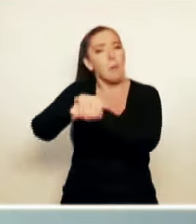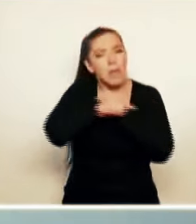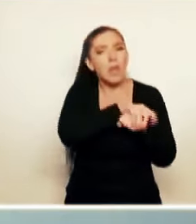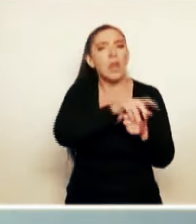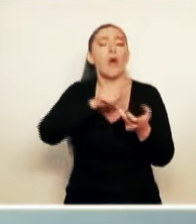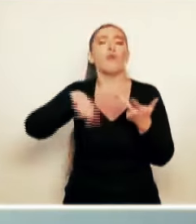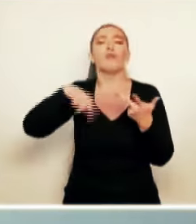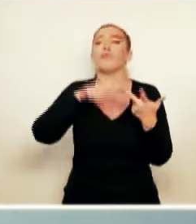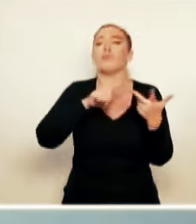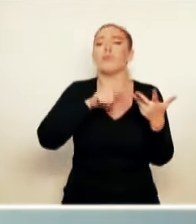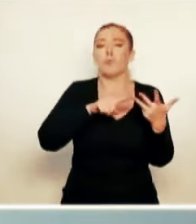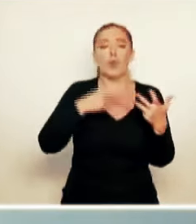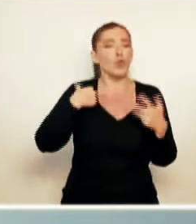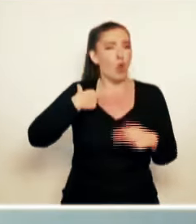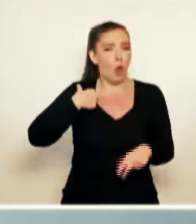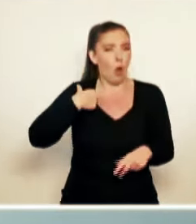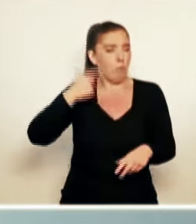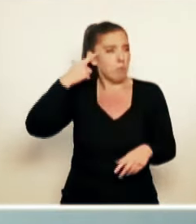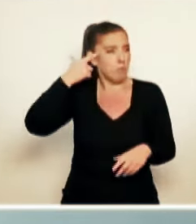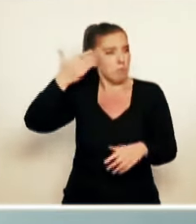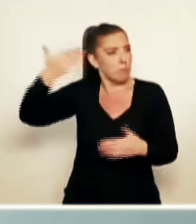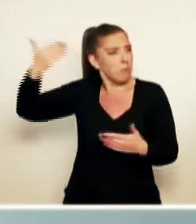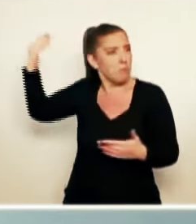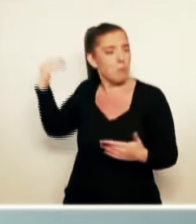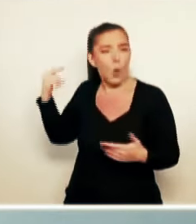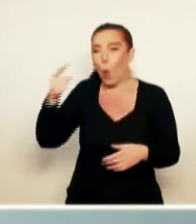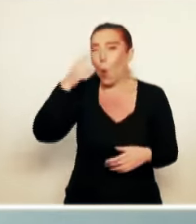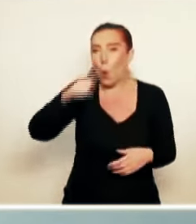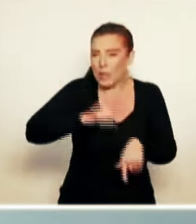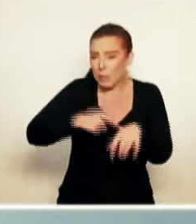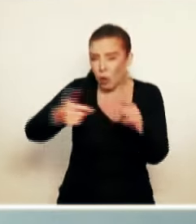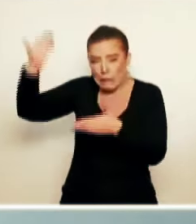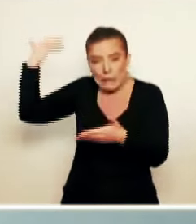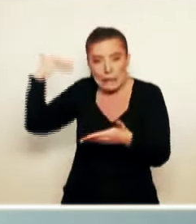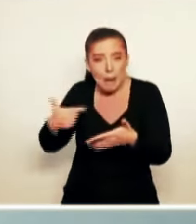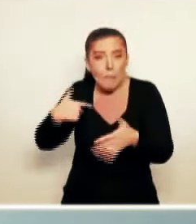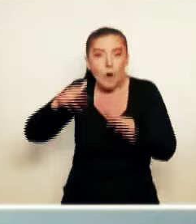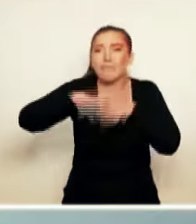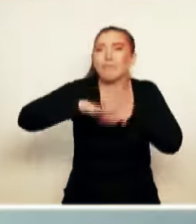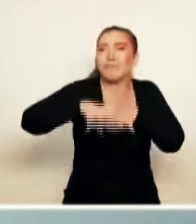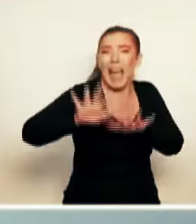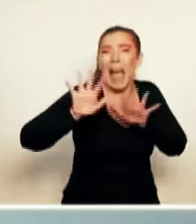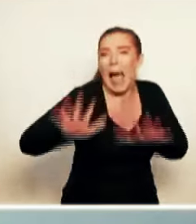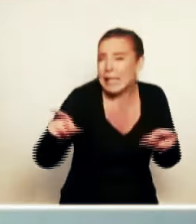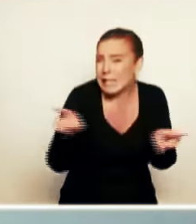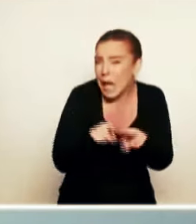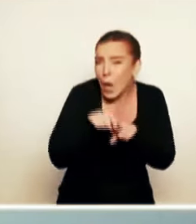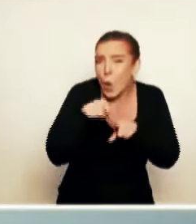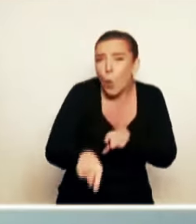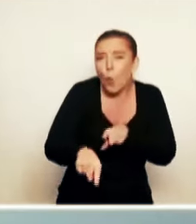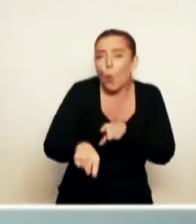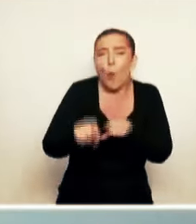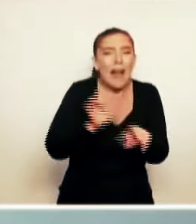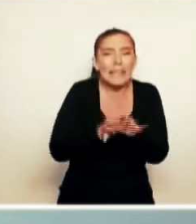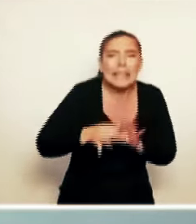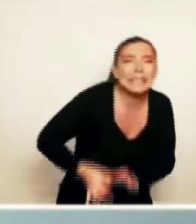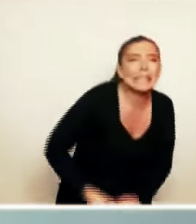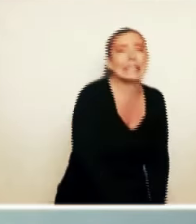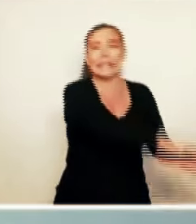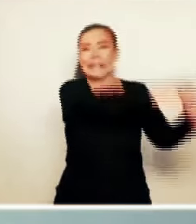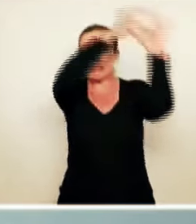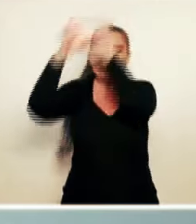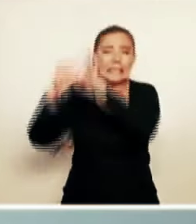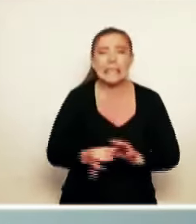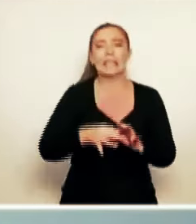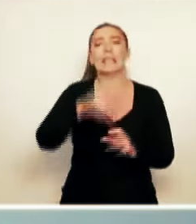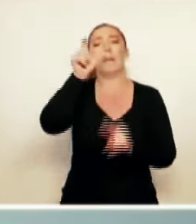amigos. Yo no recuerdo en los últimos tiempos una movilización tan grande, tan transversal, desde gente de